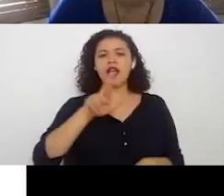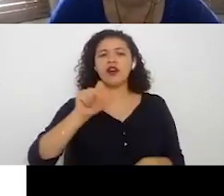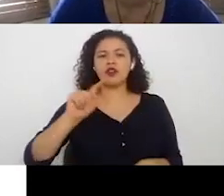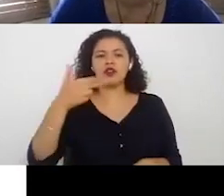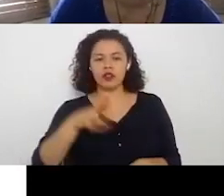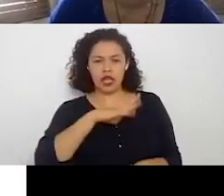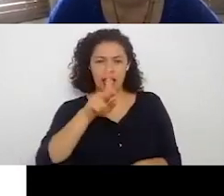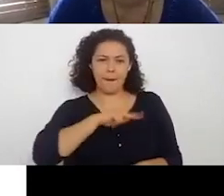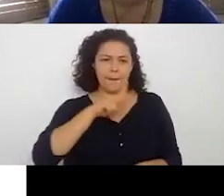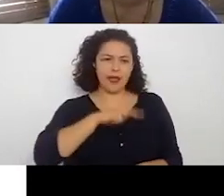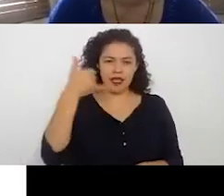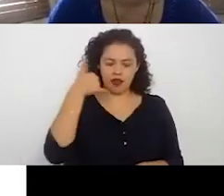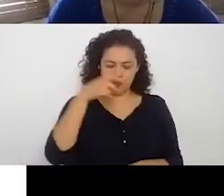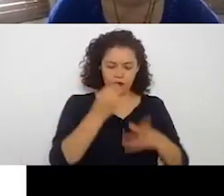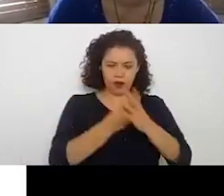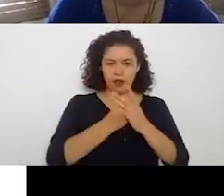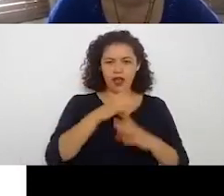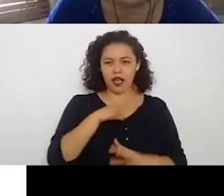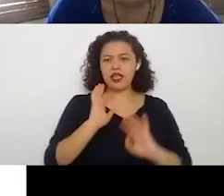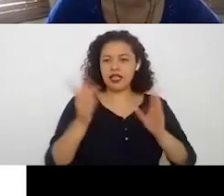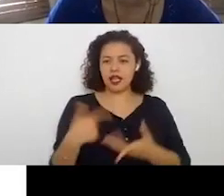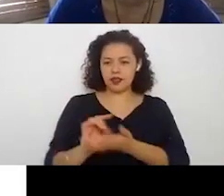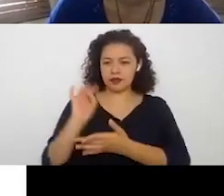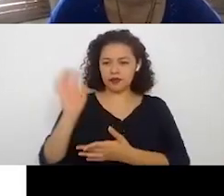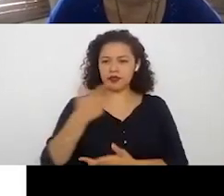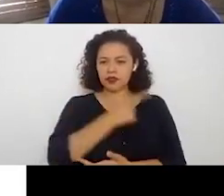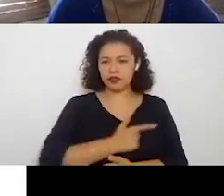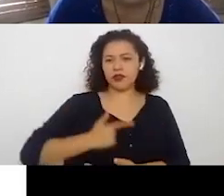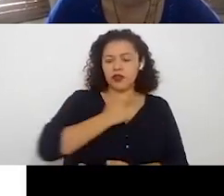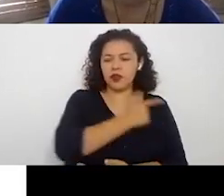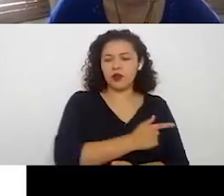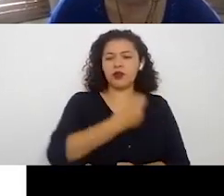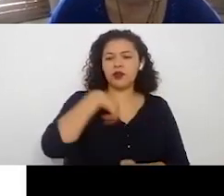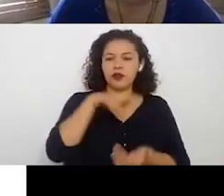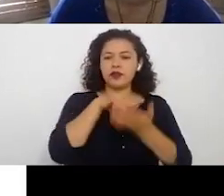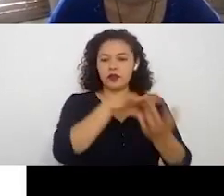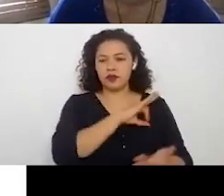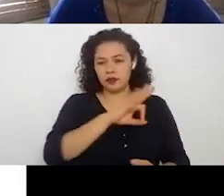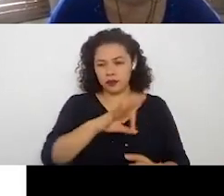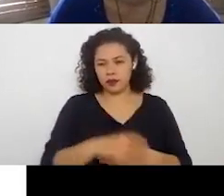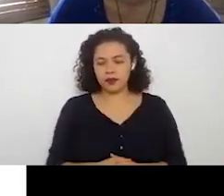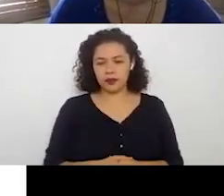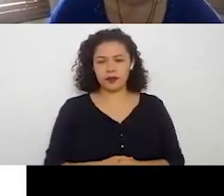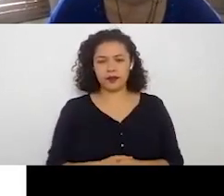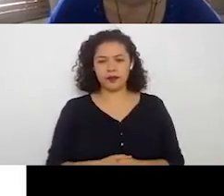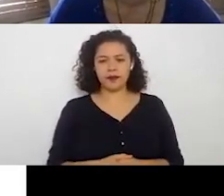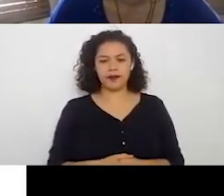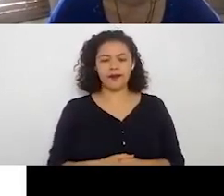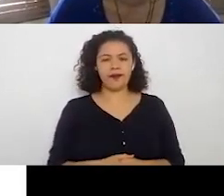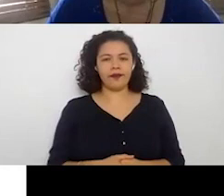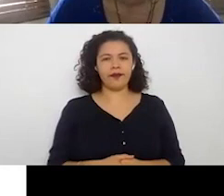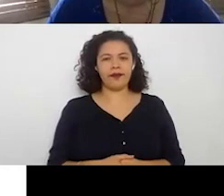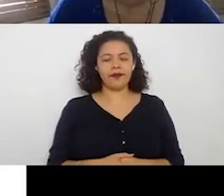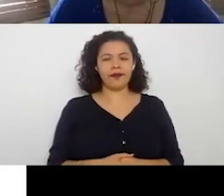celular, ¿verdad, Ruth? Ahí está ya. Entonces, con todo gusto podemos apoyarles, podemos sacar adelante